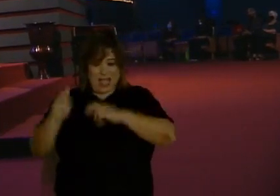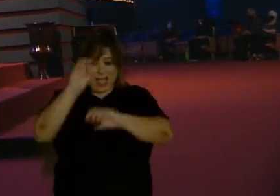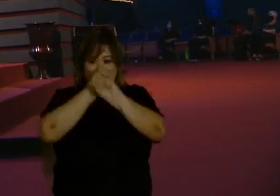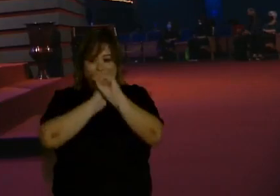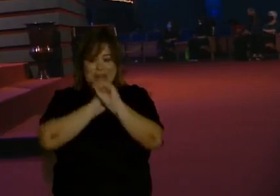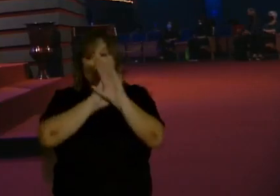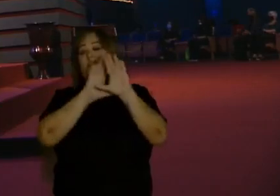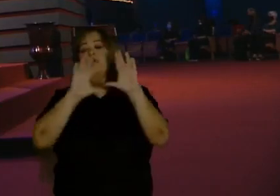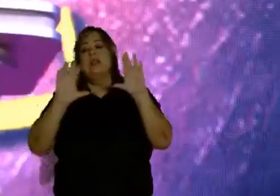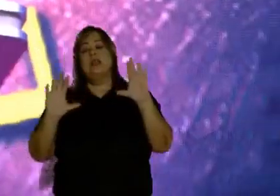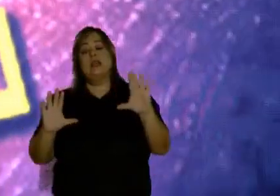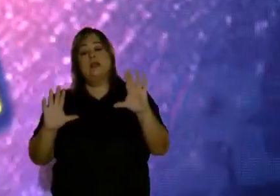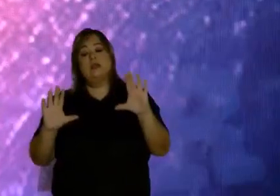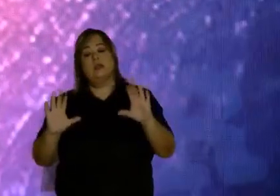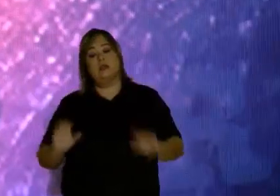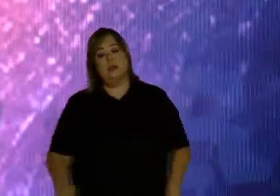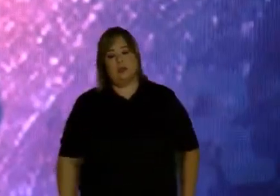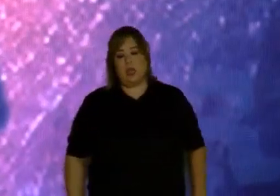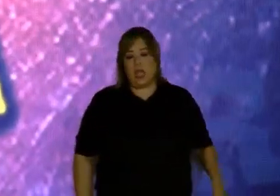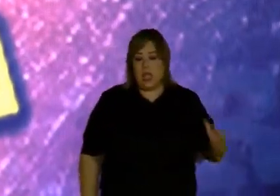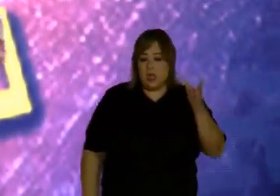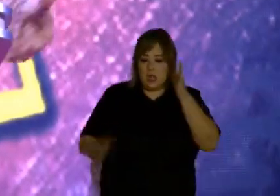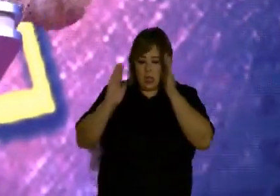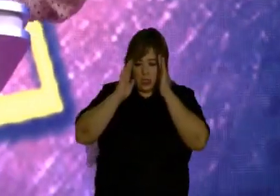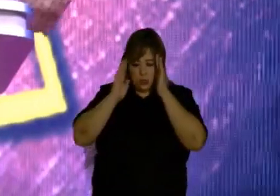Santo revelándole, oiga bien,